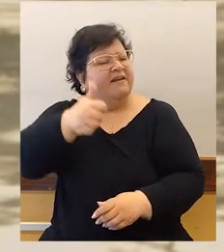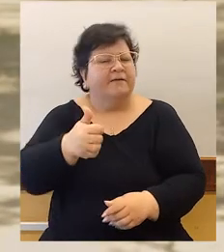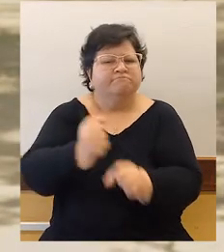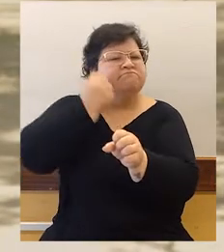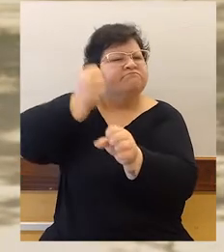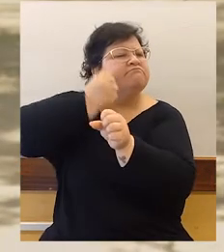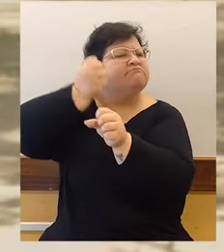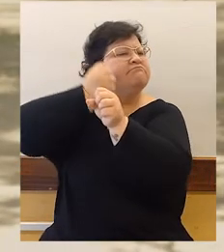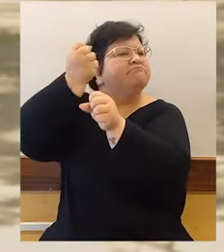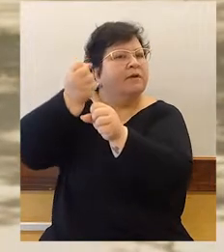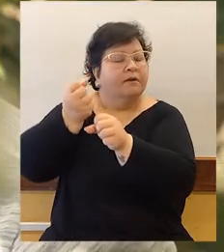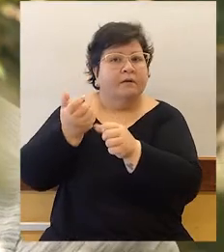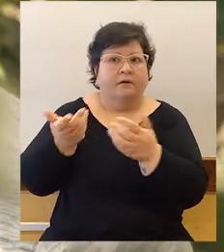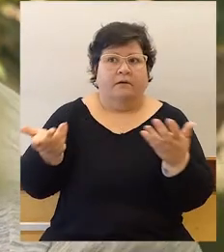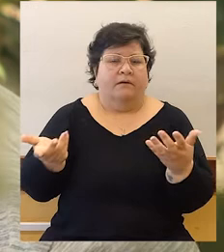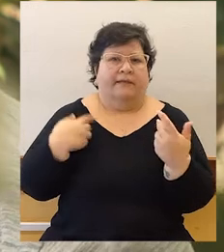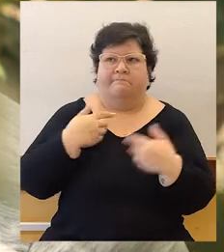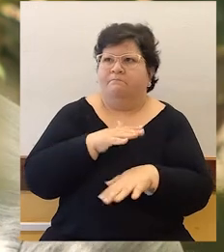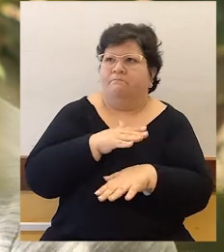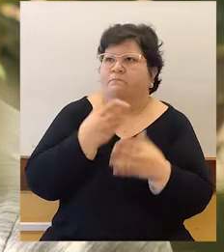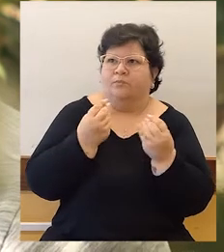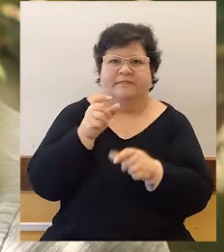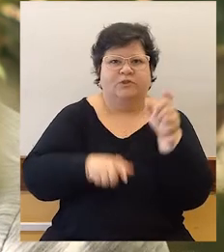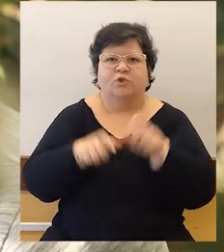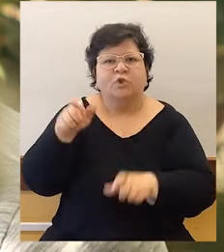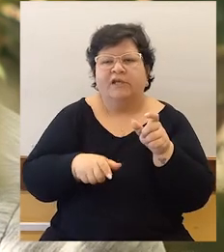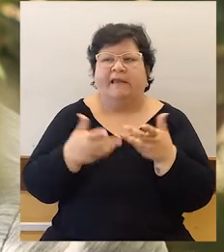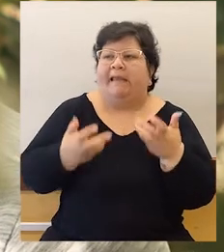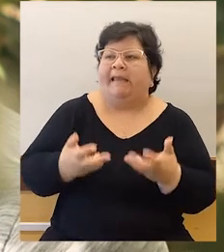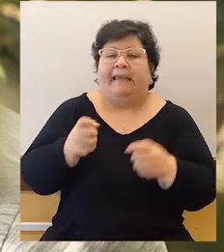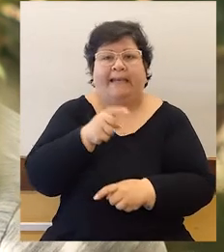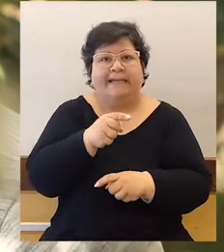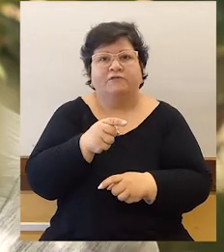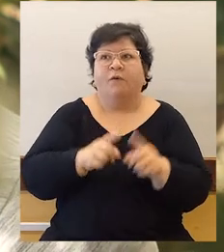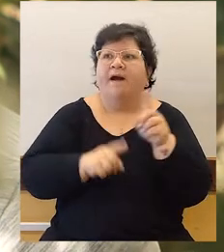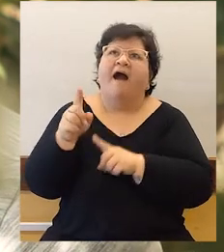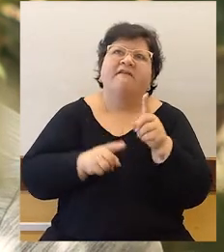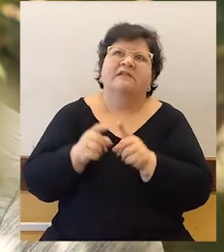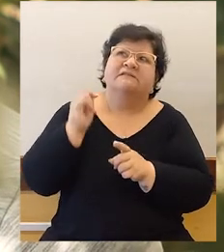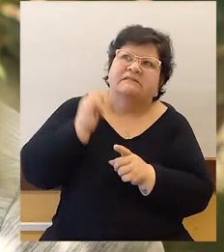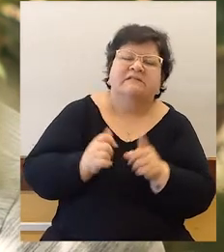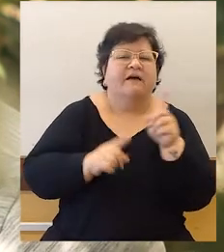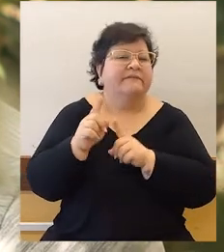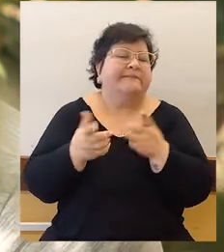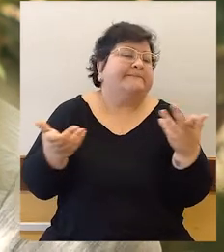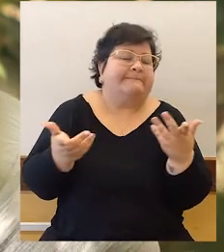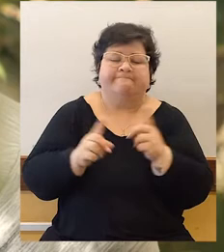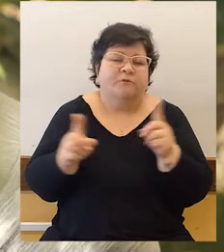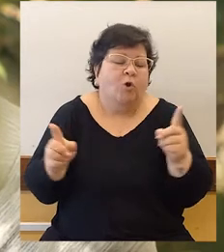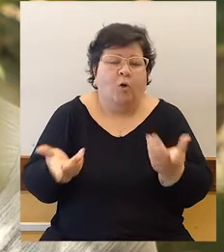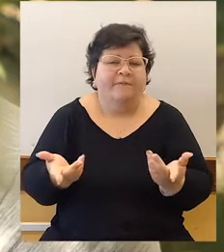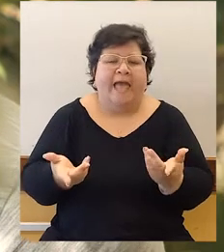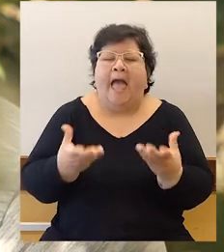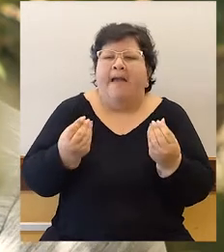cuenta que como uno hay mucha gente que pretende eso y que hay veces que se da, hay veces que no se da. En el deporte es así, son más las que